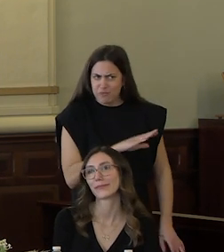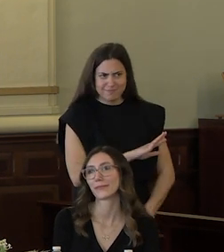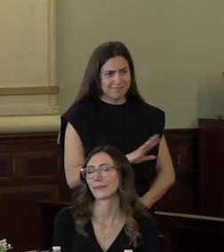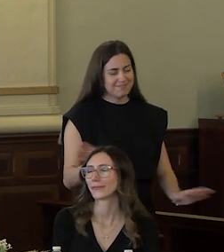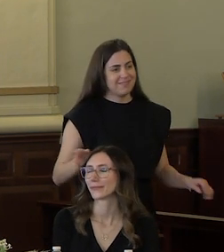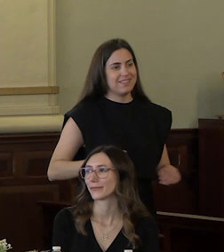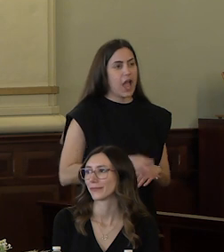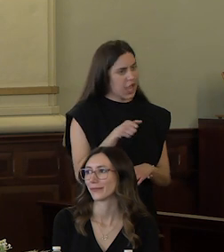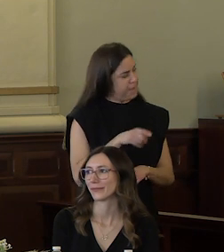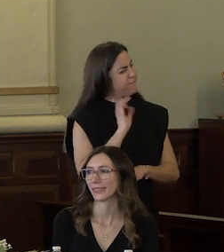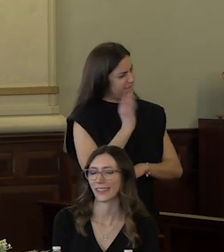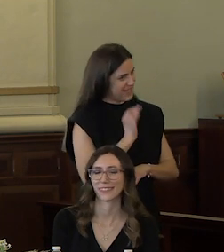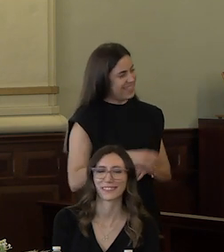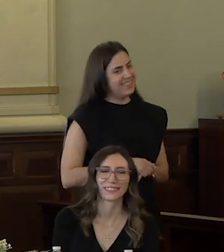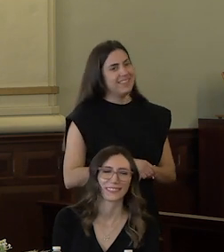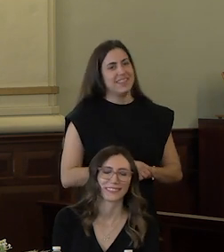En este caso es verdad.